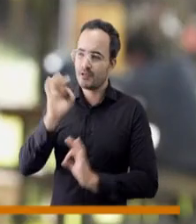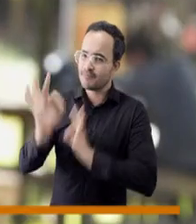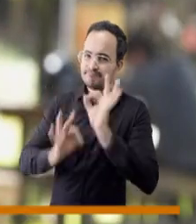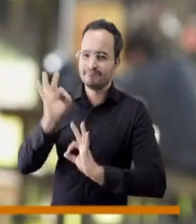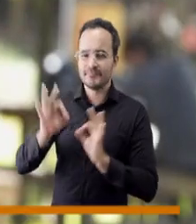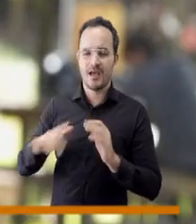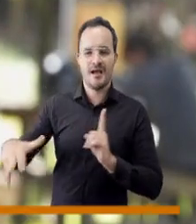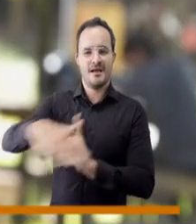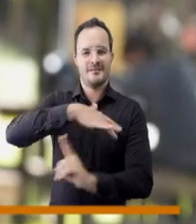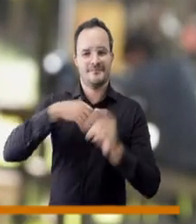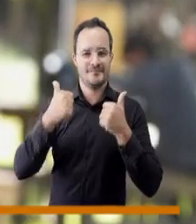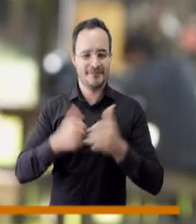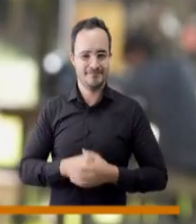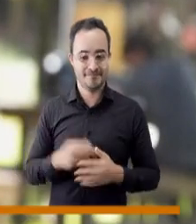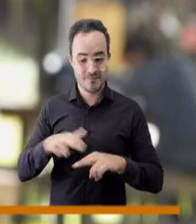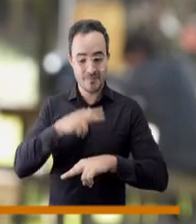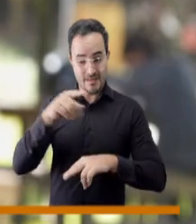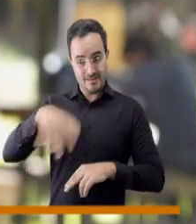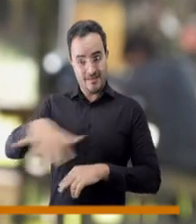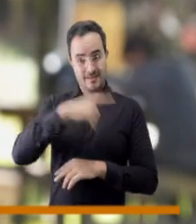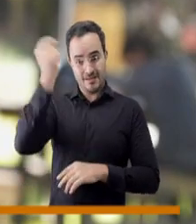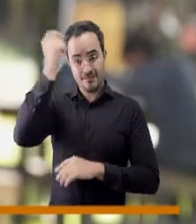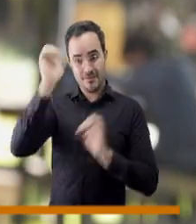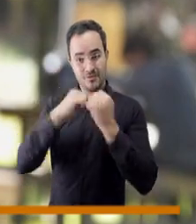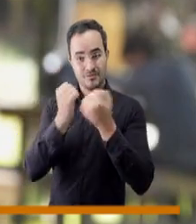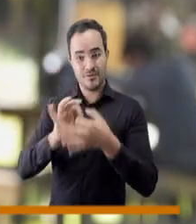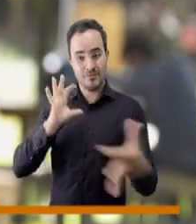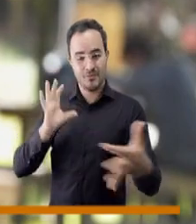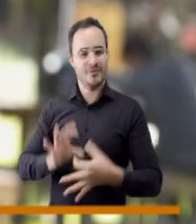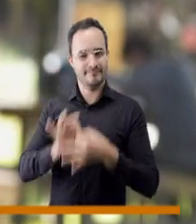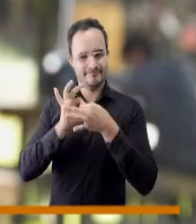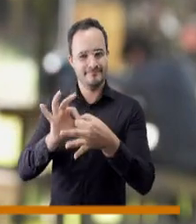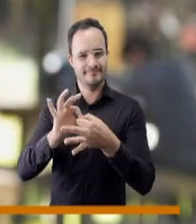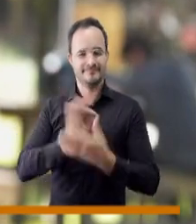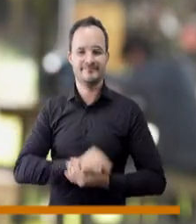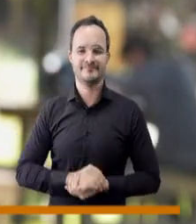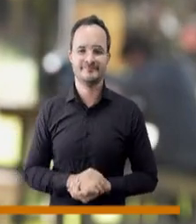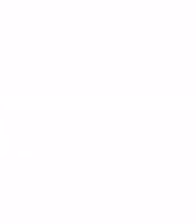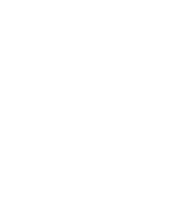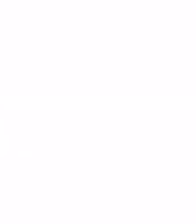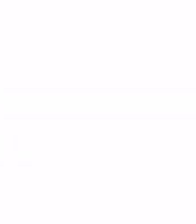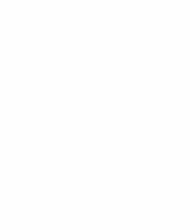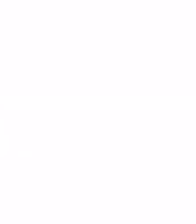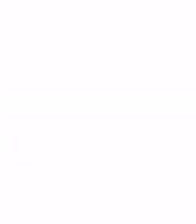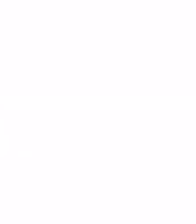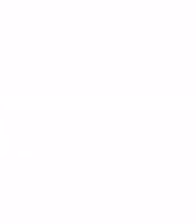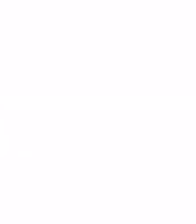granito de arena para mejorar nuestro entorno. Porque el consejo somos tú y yo.